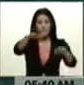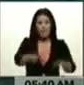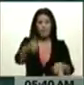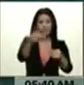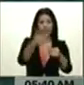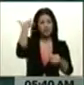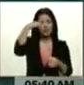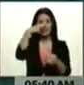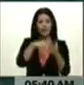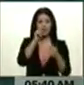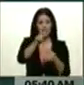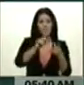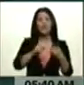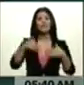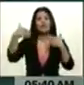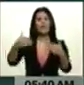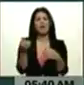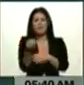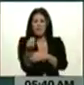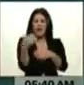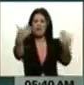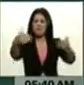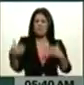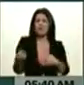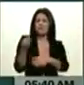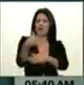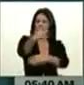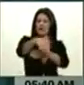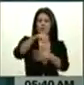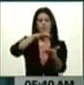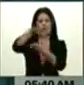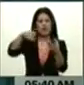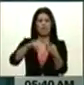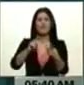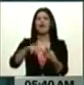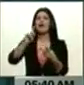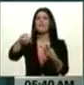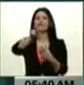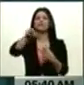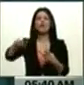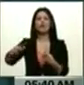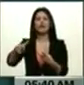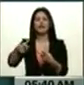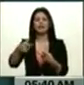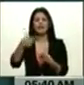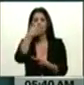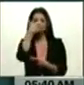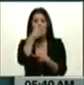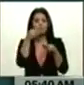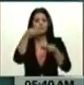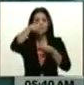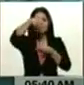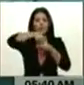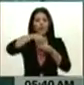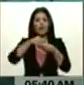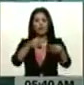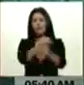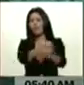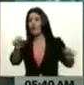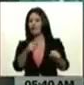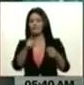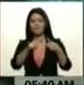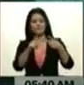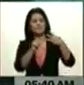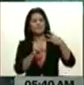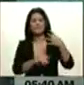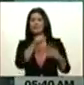guarimba, la segunda guarimba, la tercera guarimba, todas sus versiones de guarimba, a los que pusieron los sobres bomba. O sea, ellos reconocen en ese proyecto de ley que son